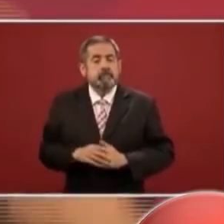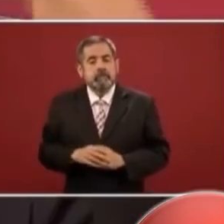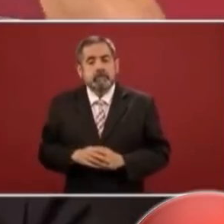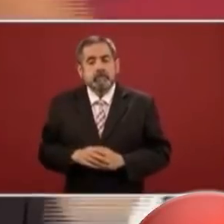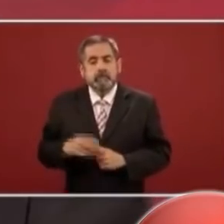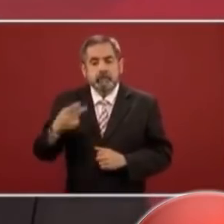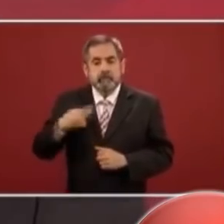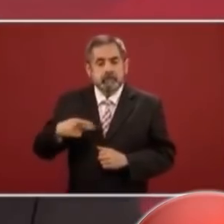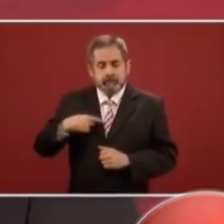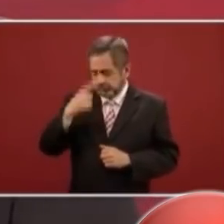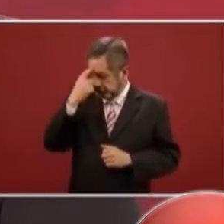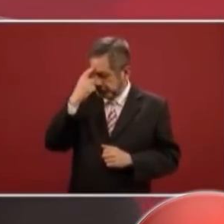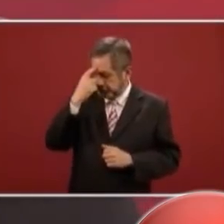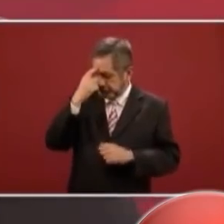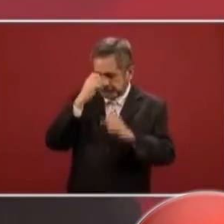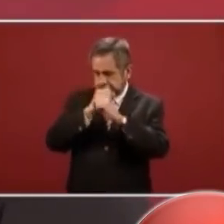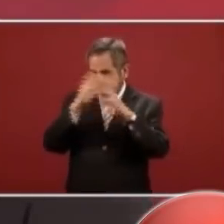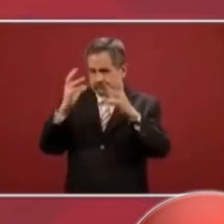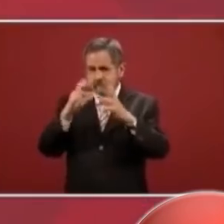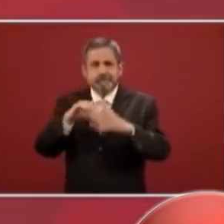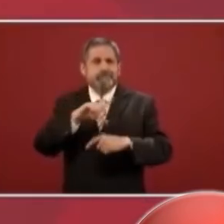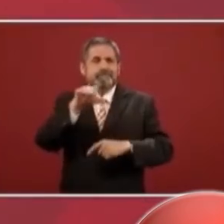lo tenía clarísimo, lo que pasa